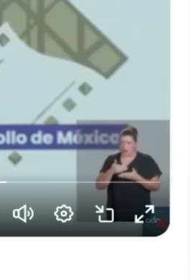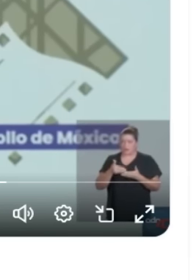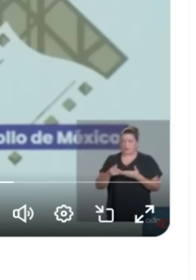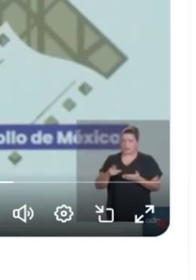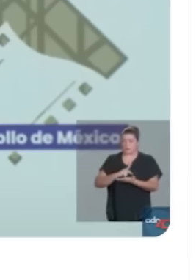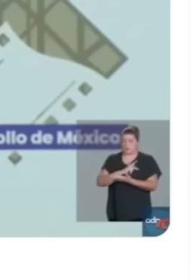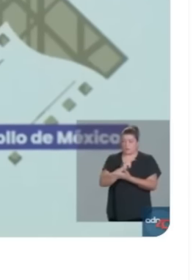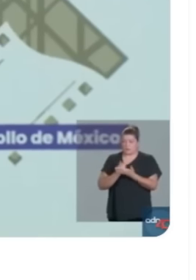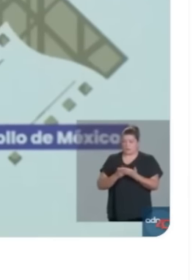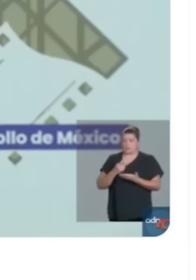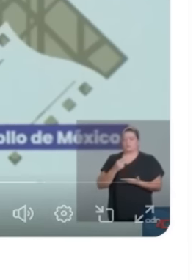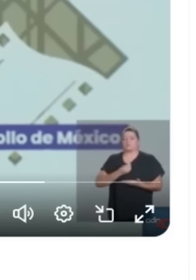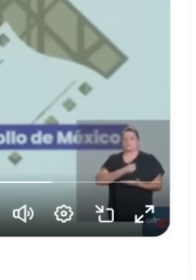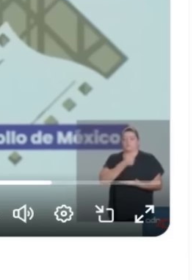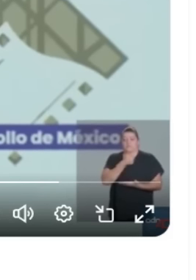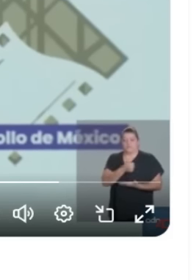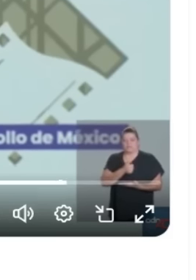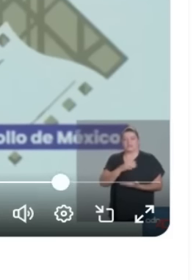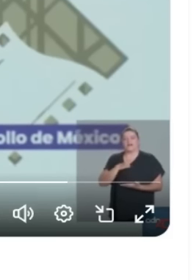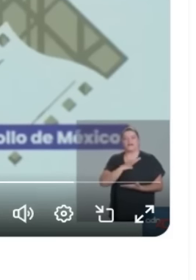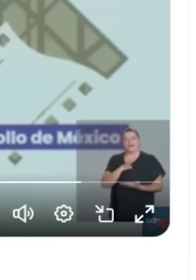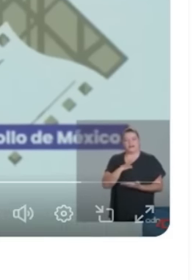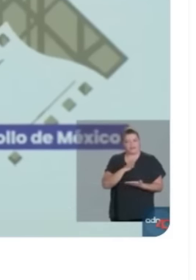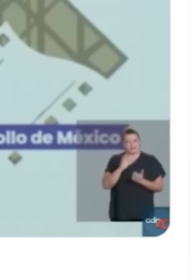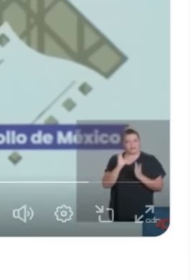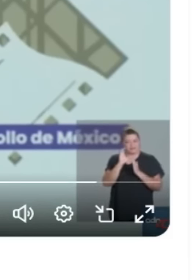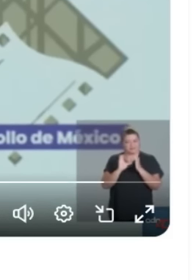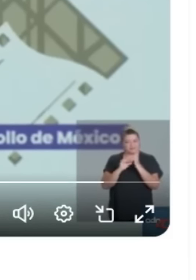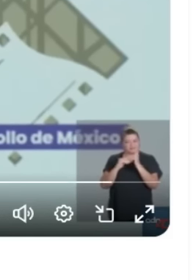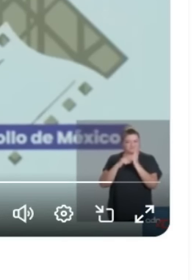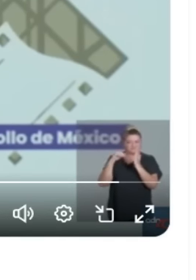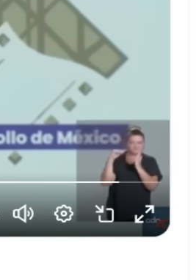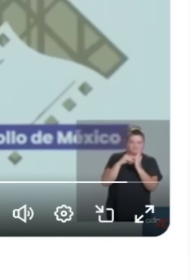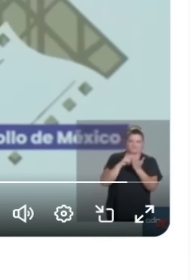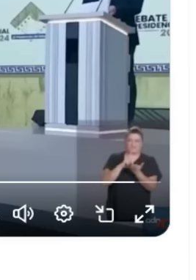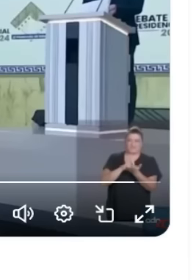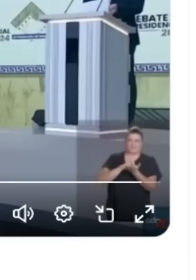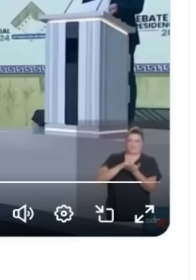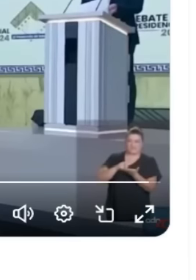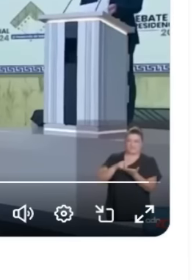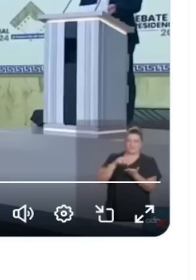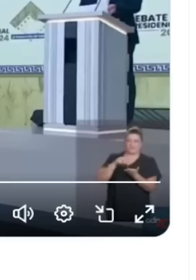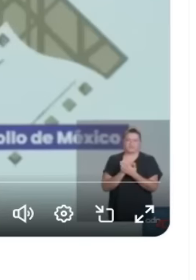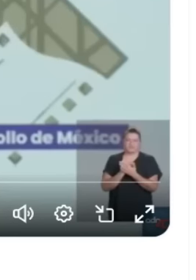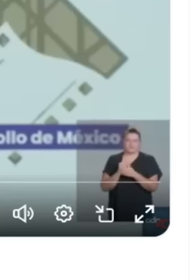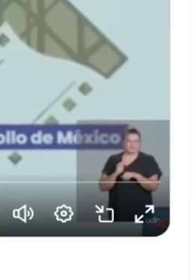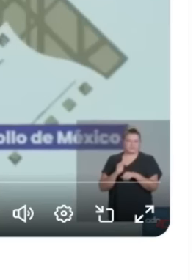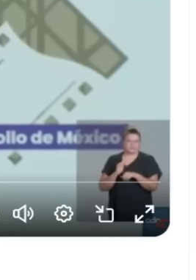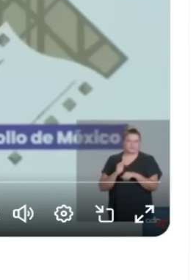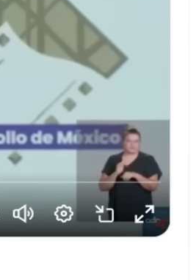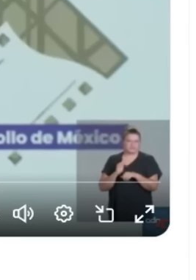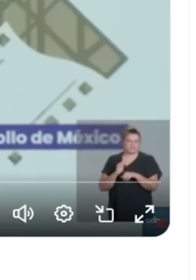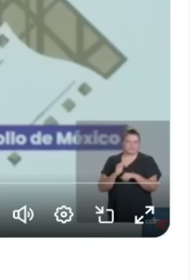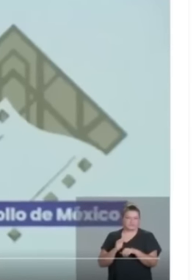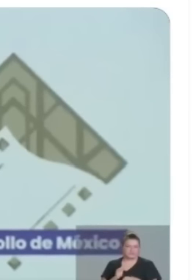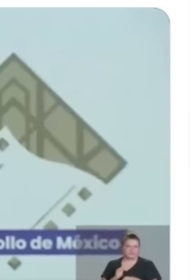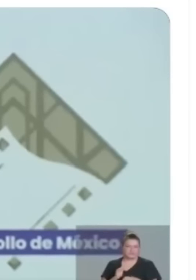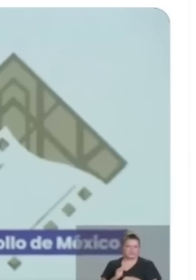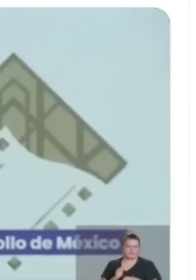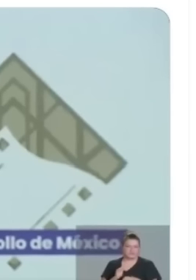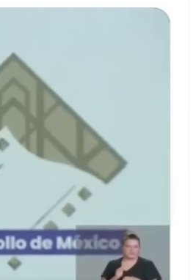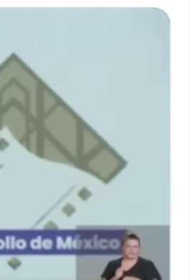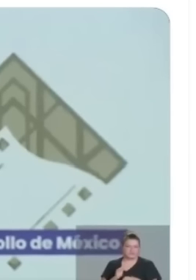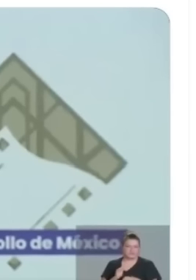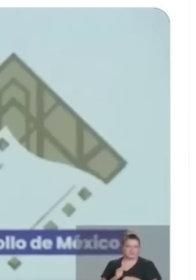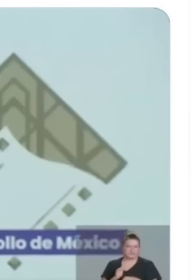bienestar convertidos en derechos y no programas clientelares para conseguir votos. Así como